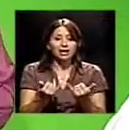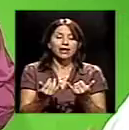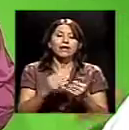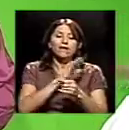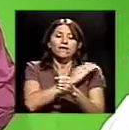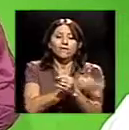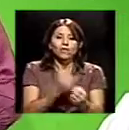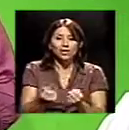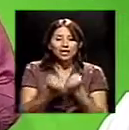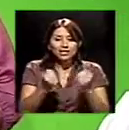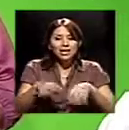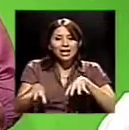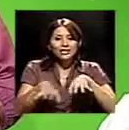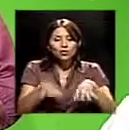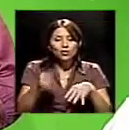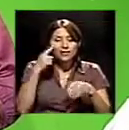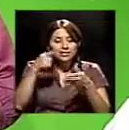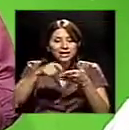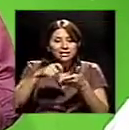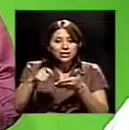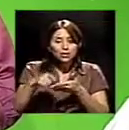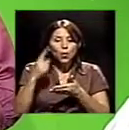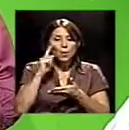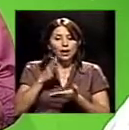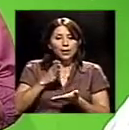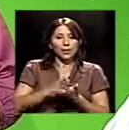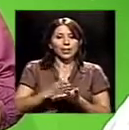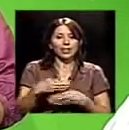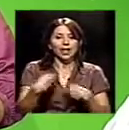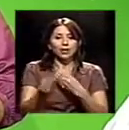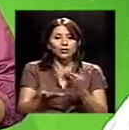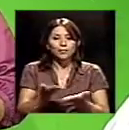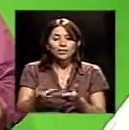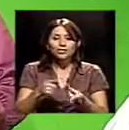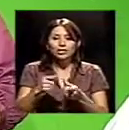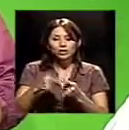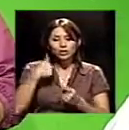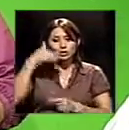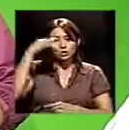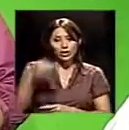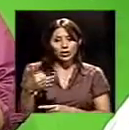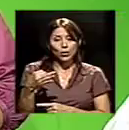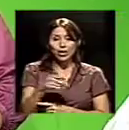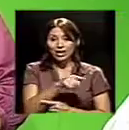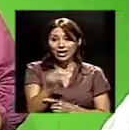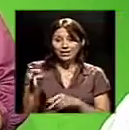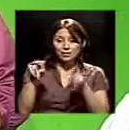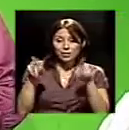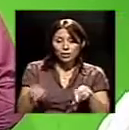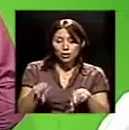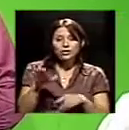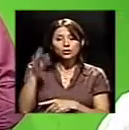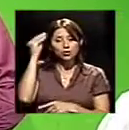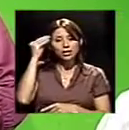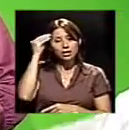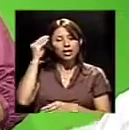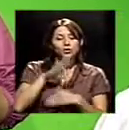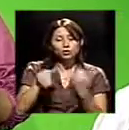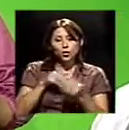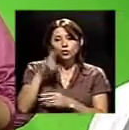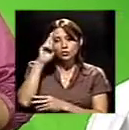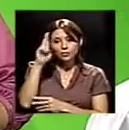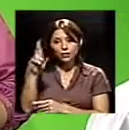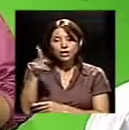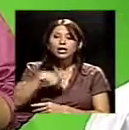de fiscalización. Entonces hace falta a mí me parece que en estas personas, en sus criterios, que todos son muy respetables, por supuesto, y